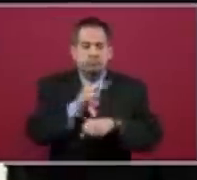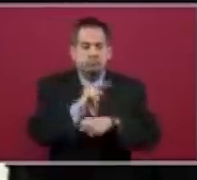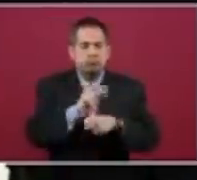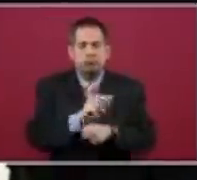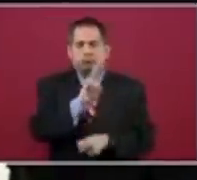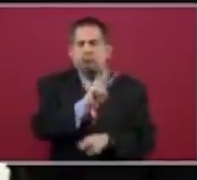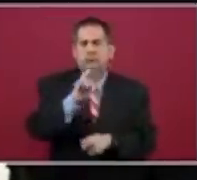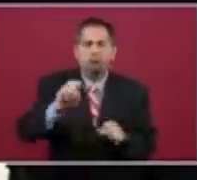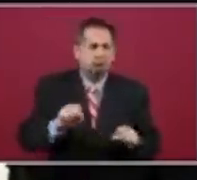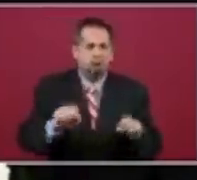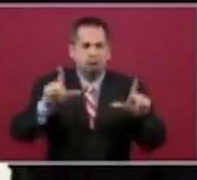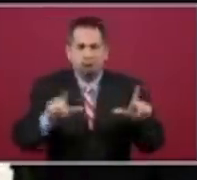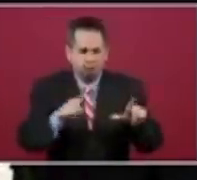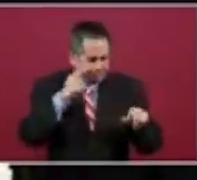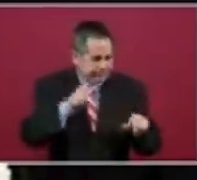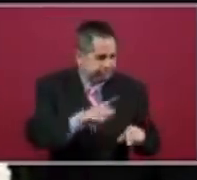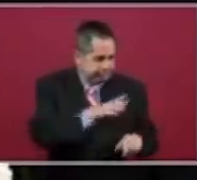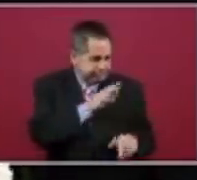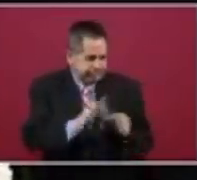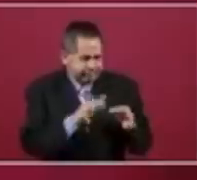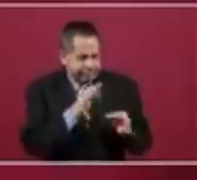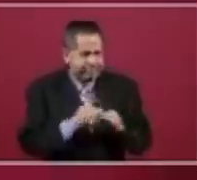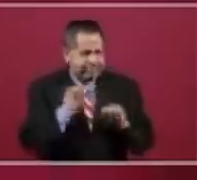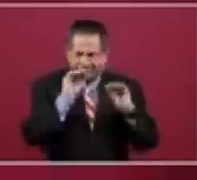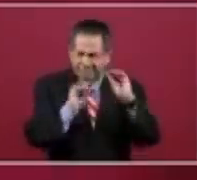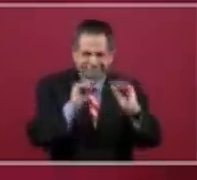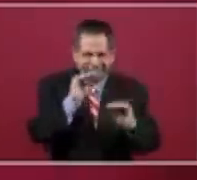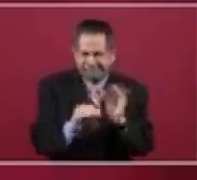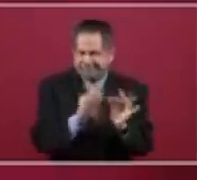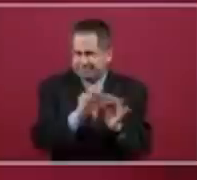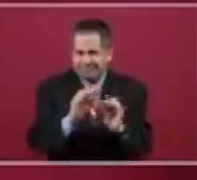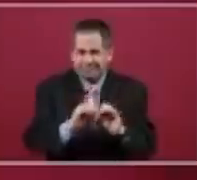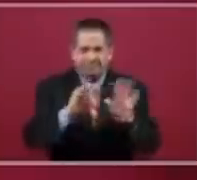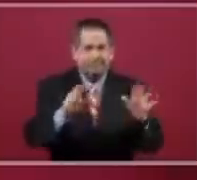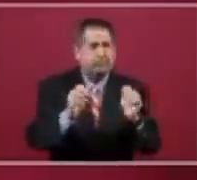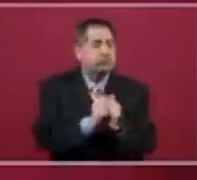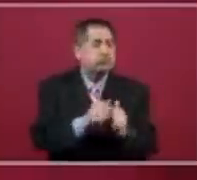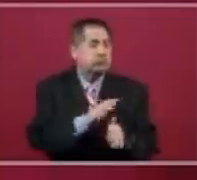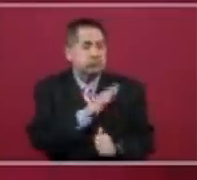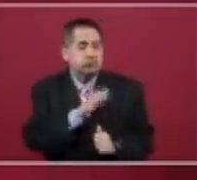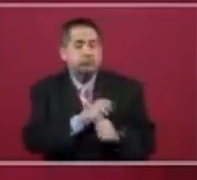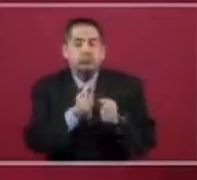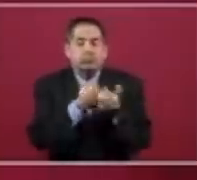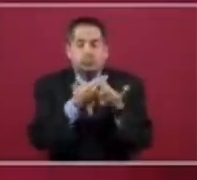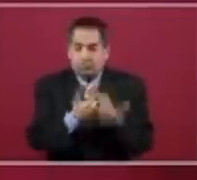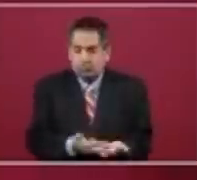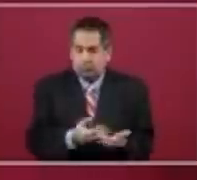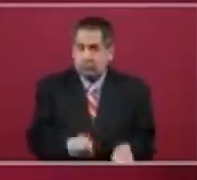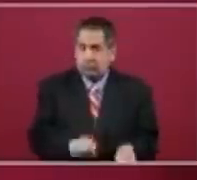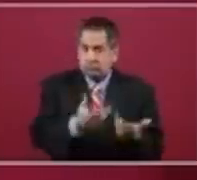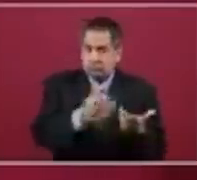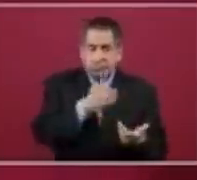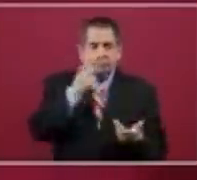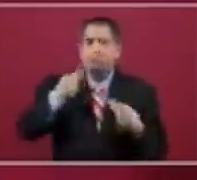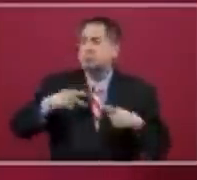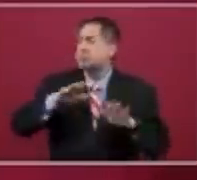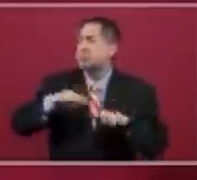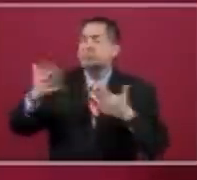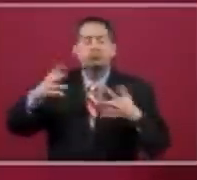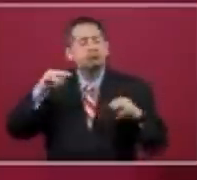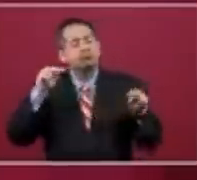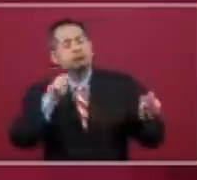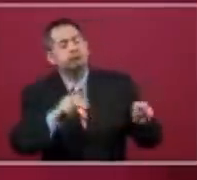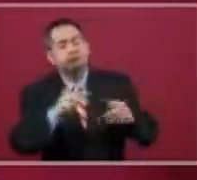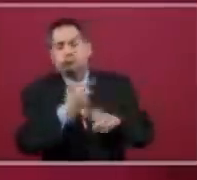de la calidad del agua y poner todos los datos disponibles de calidad y de cantidad de agua a la población, que sean